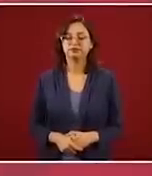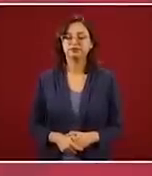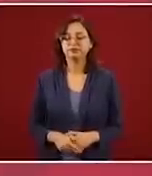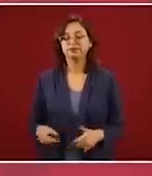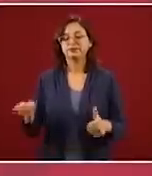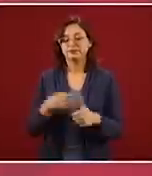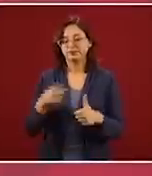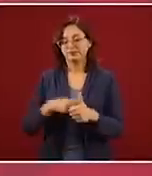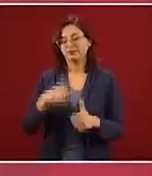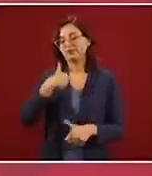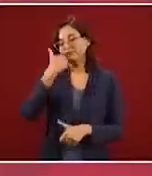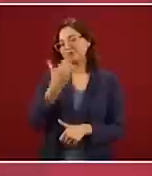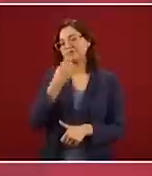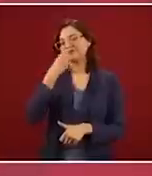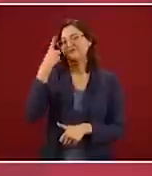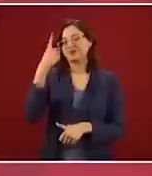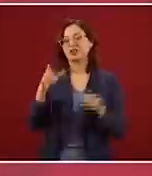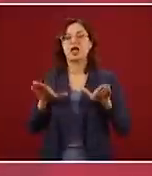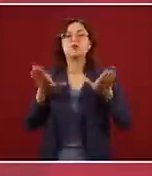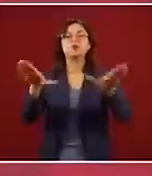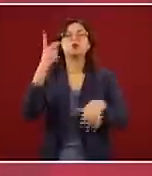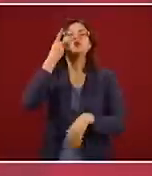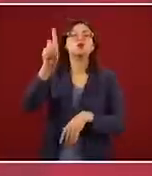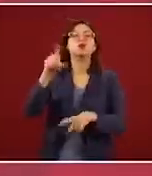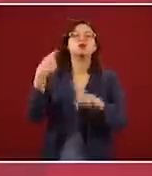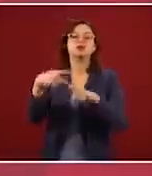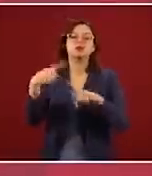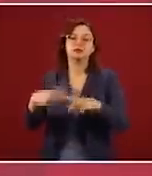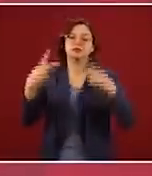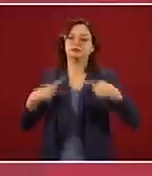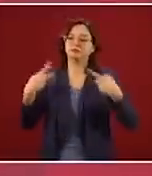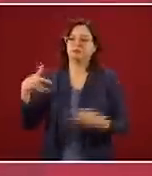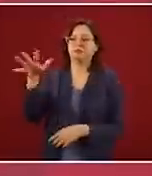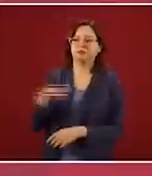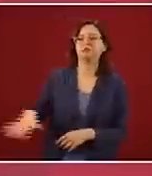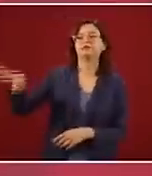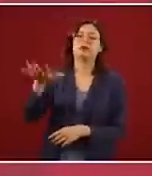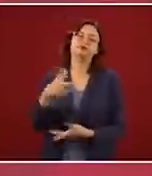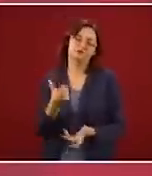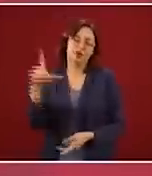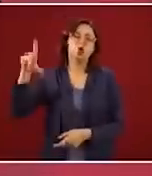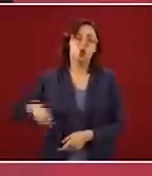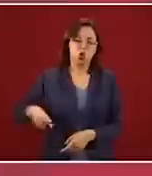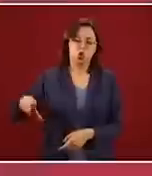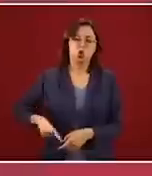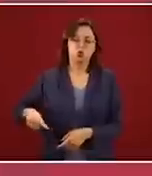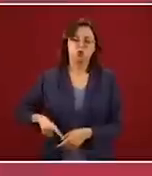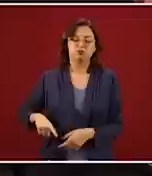es del pueblo de México, es del gobierno, pero el gobierno es